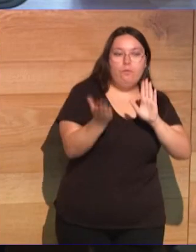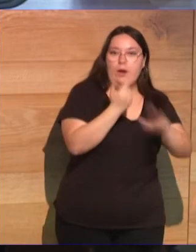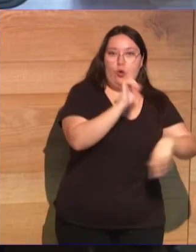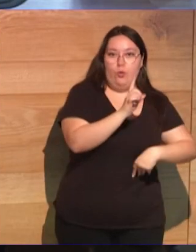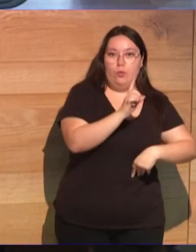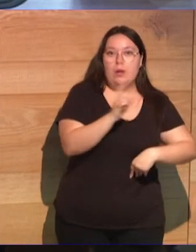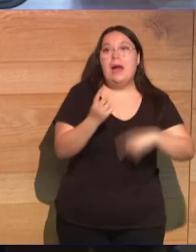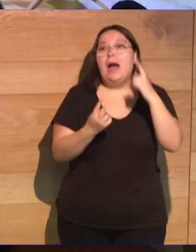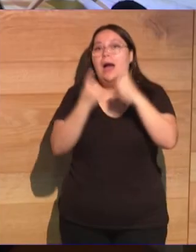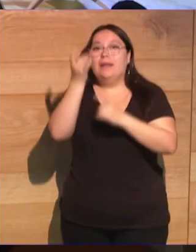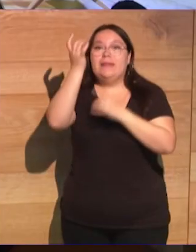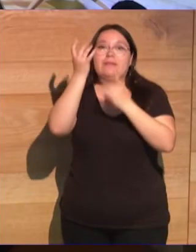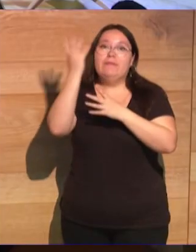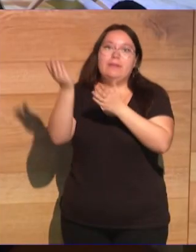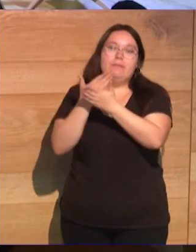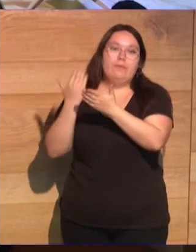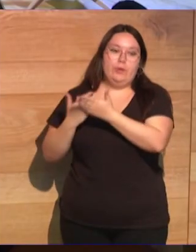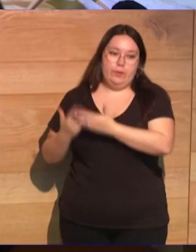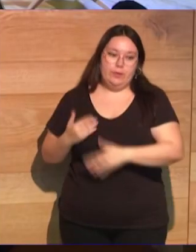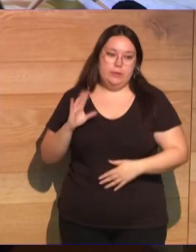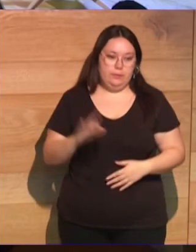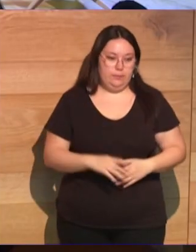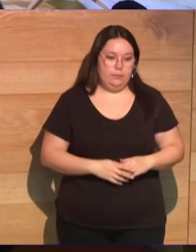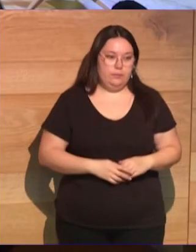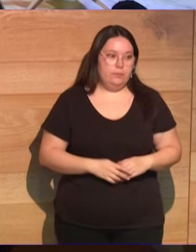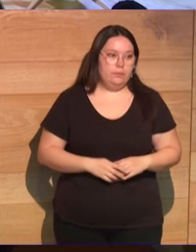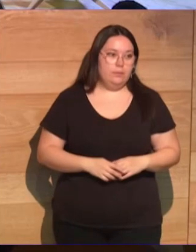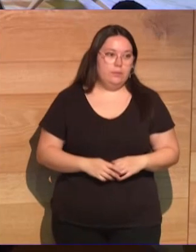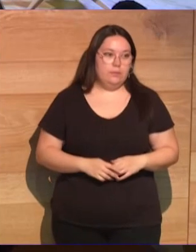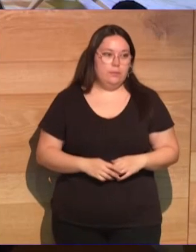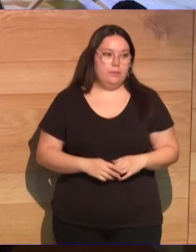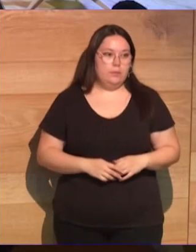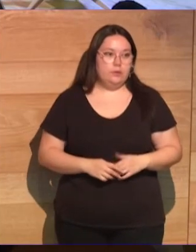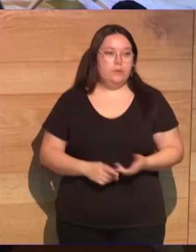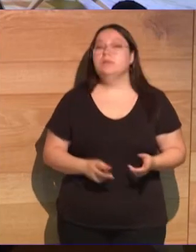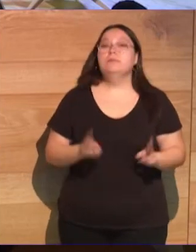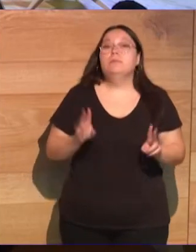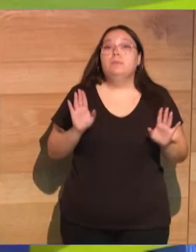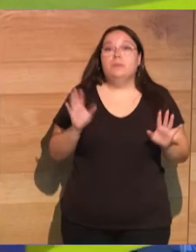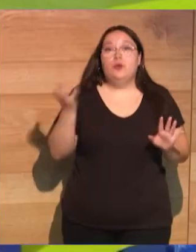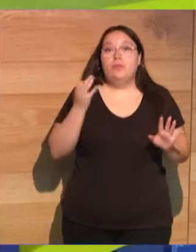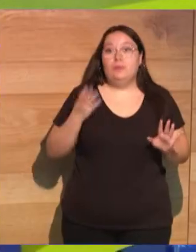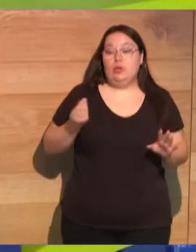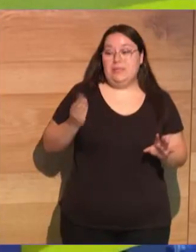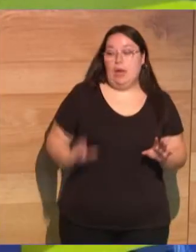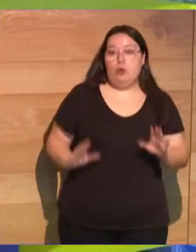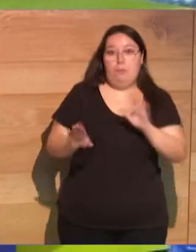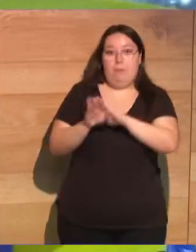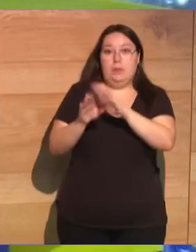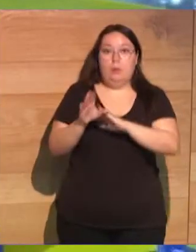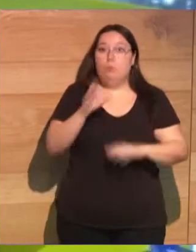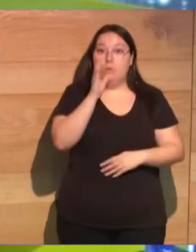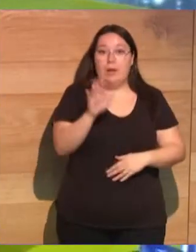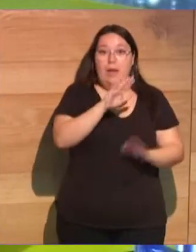trabajo. Para mí el riesgo, la cuestión está en que mantengamos los salarios. O sea, porque al final